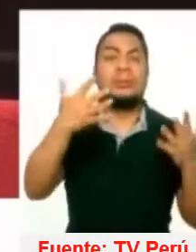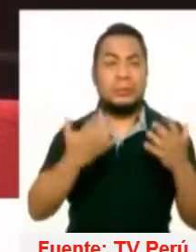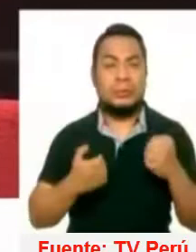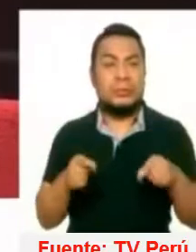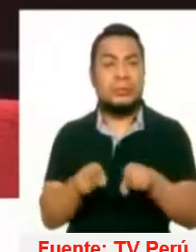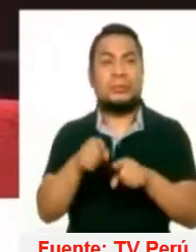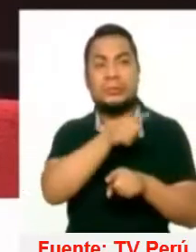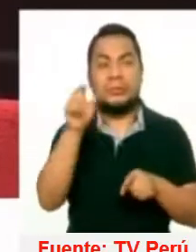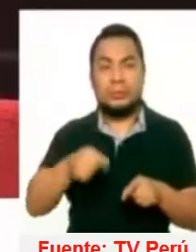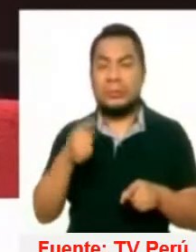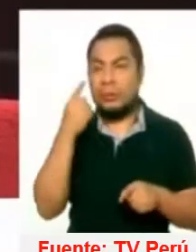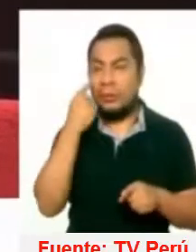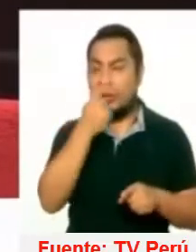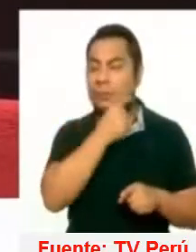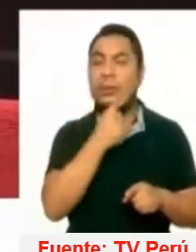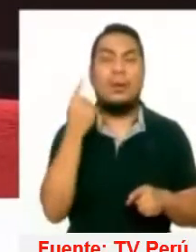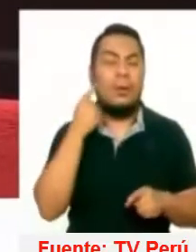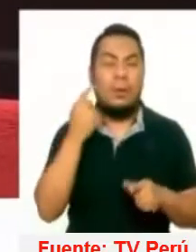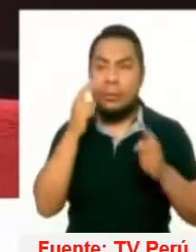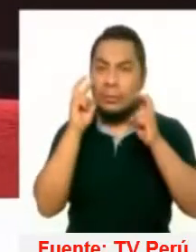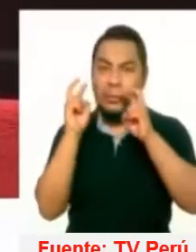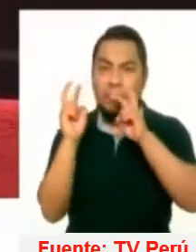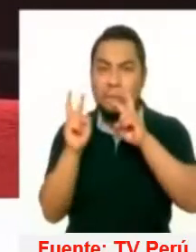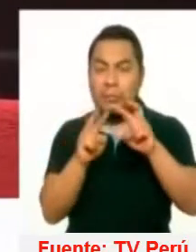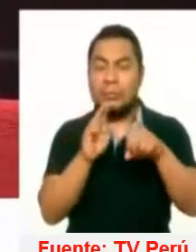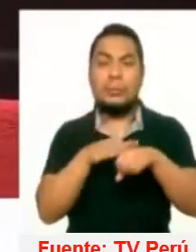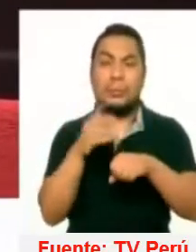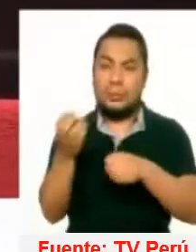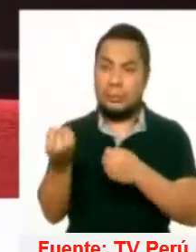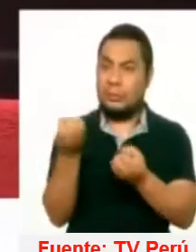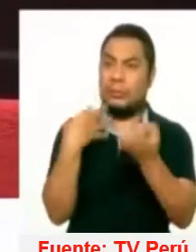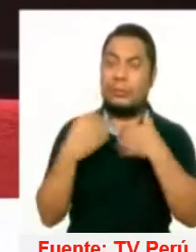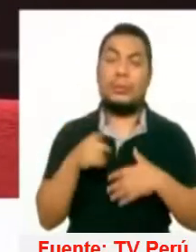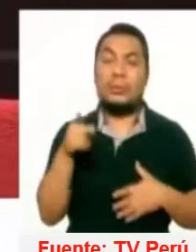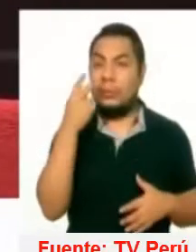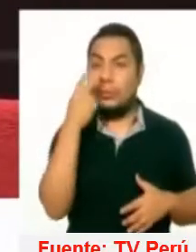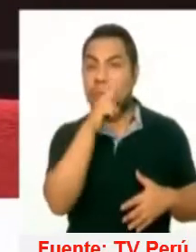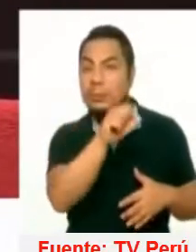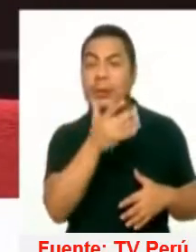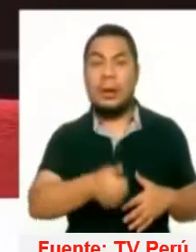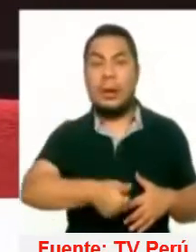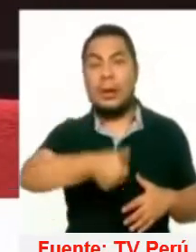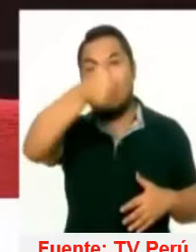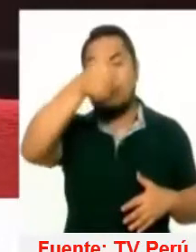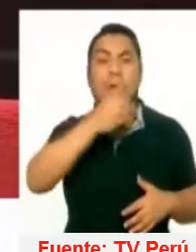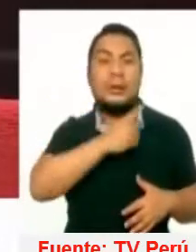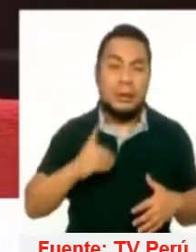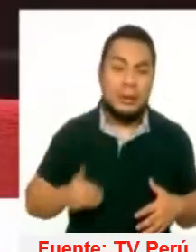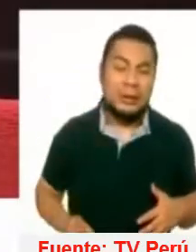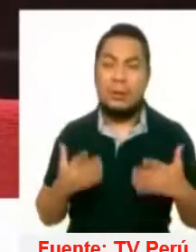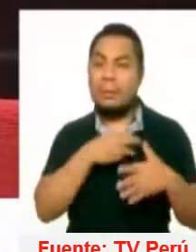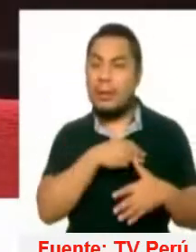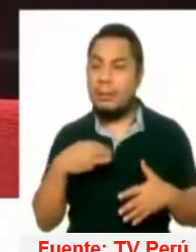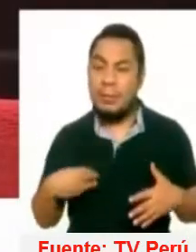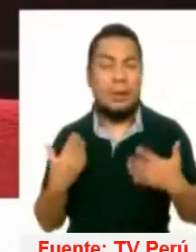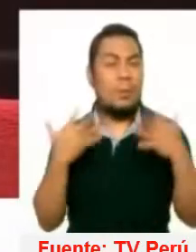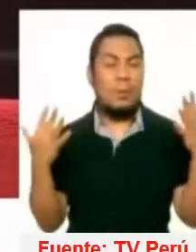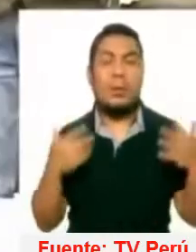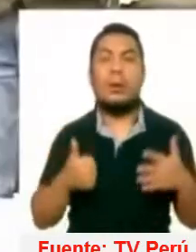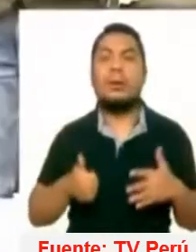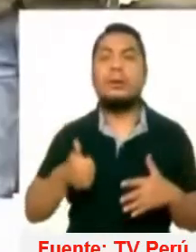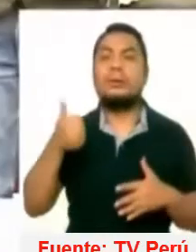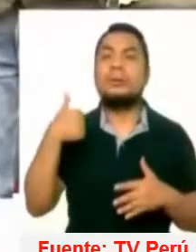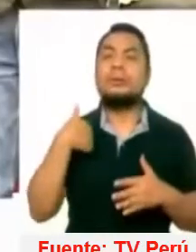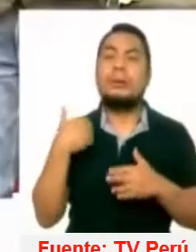también que ustedes sean los ojos y los oídos y alcáncenos si algún funcionario, algún director en algún ministerio de educación toma nuestro